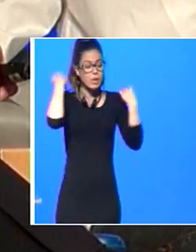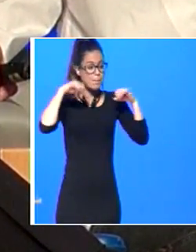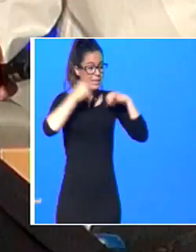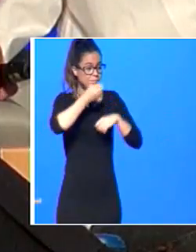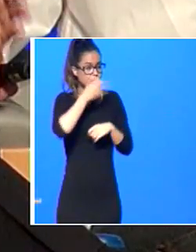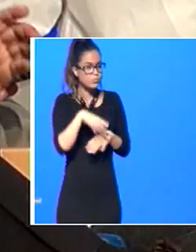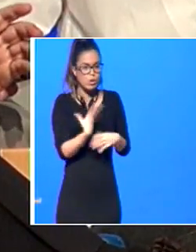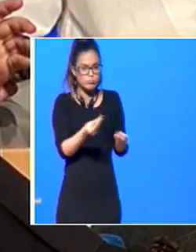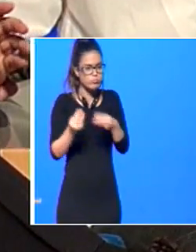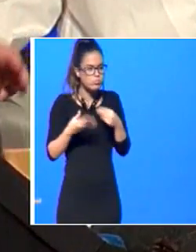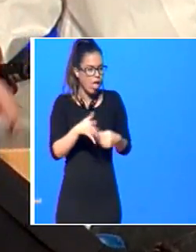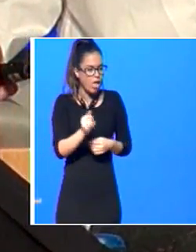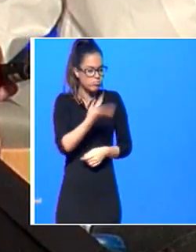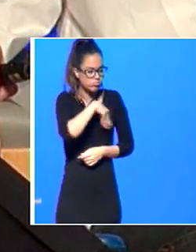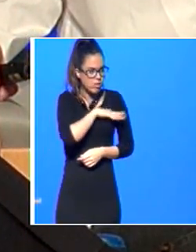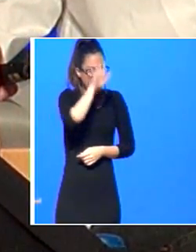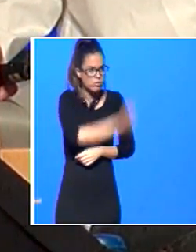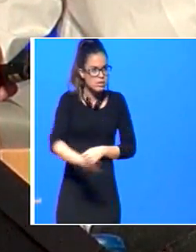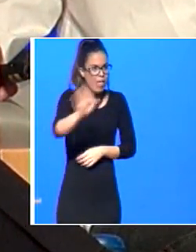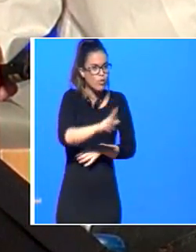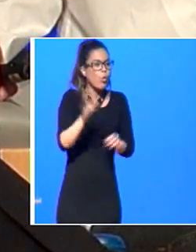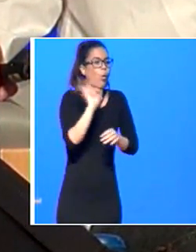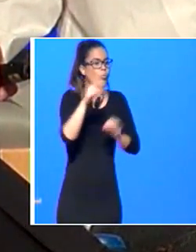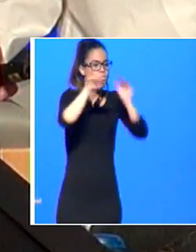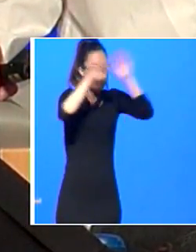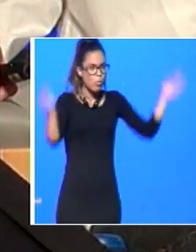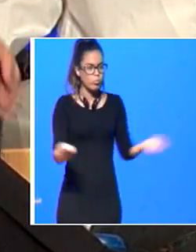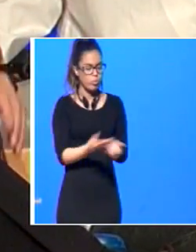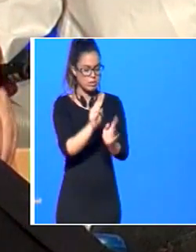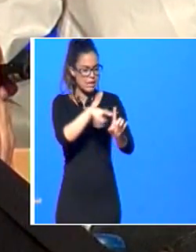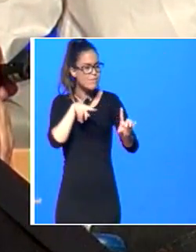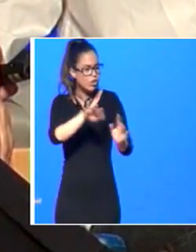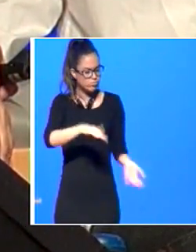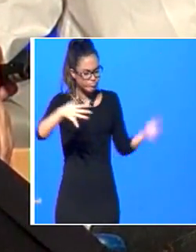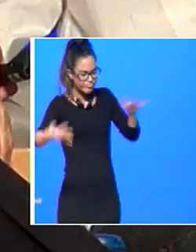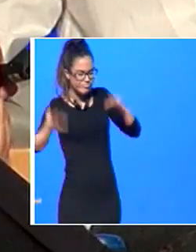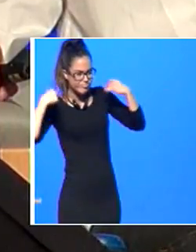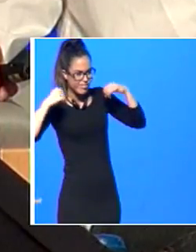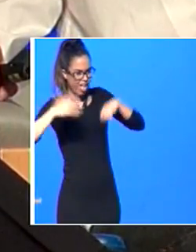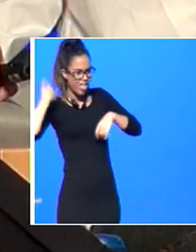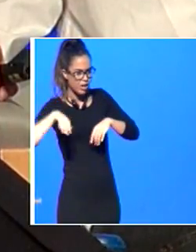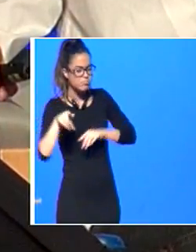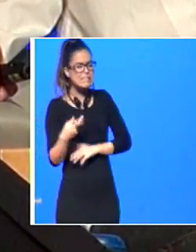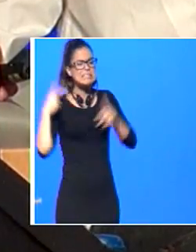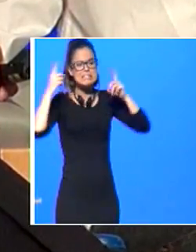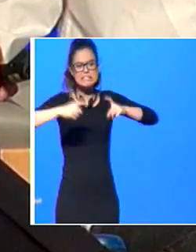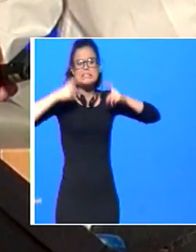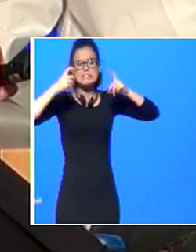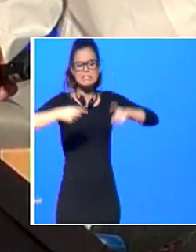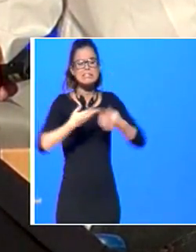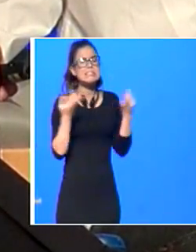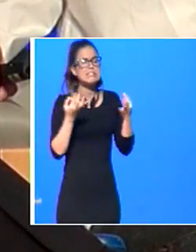todo el Estado y en todo el mundo, donde este enfoque está implantado, que pretende